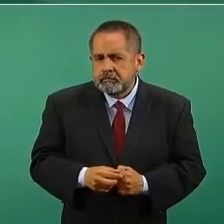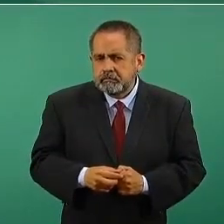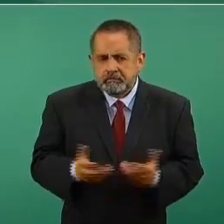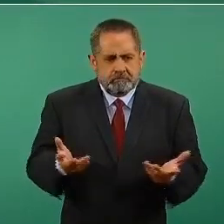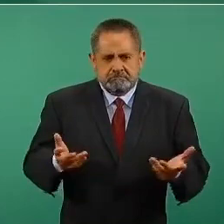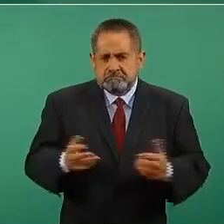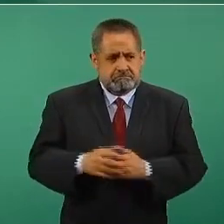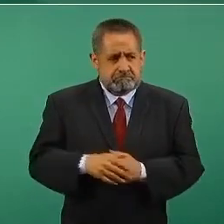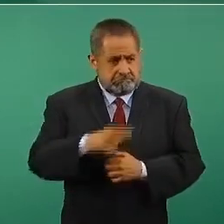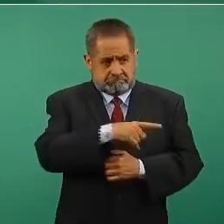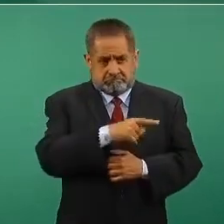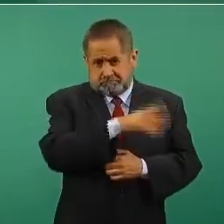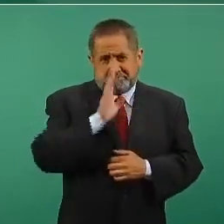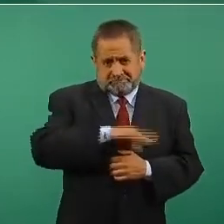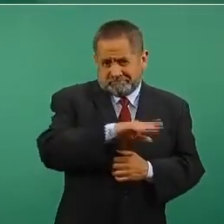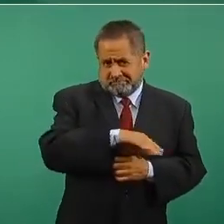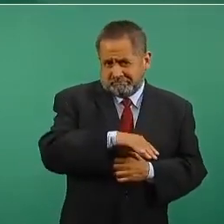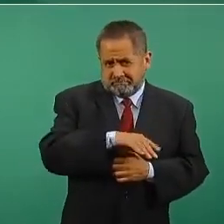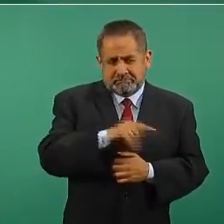A pesar de eso,